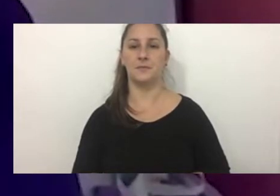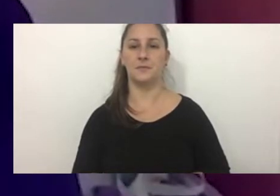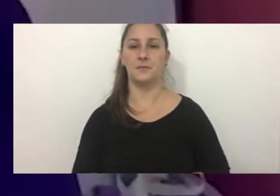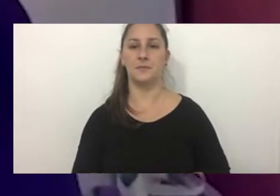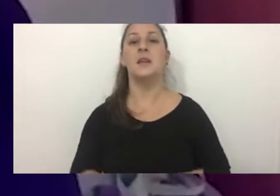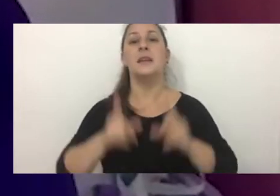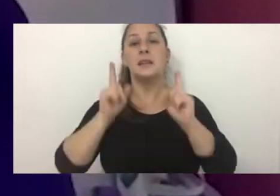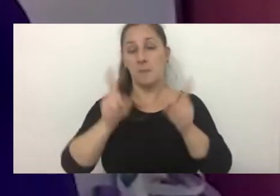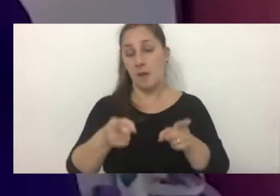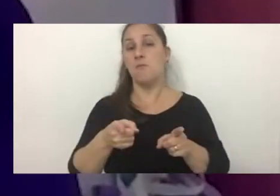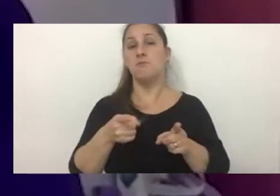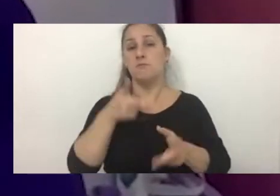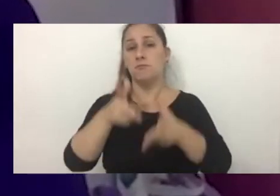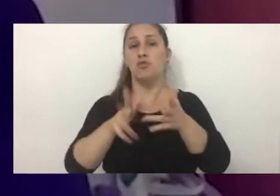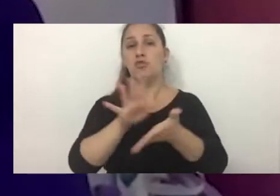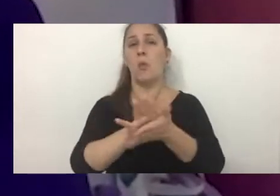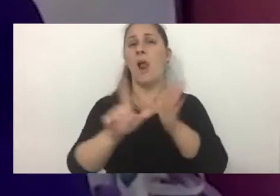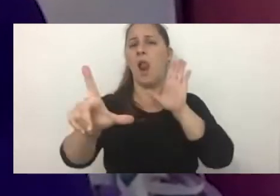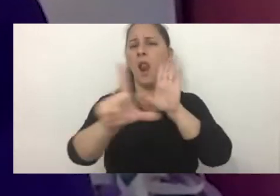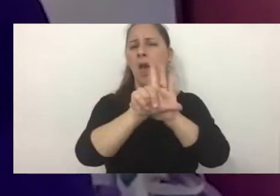suelen hacer,